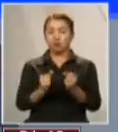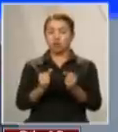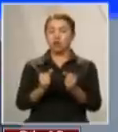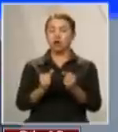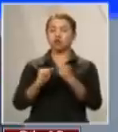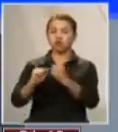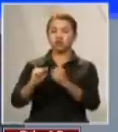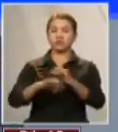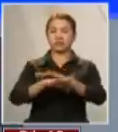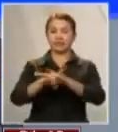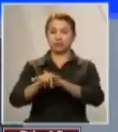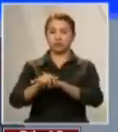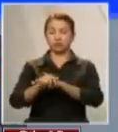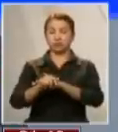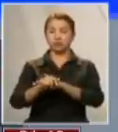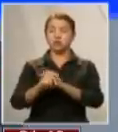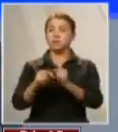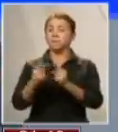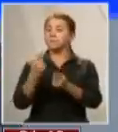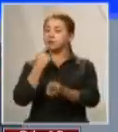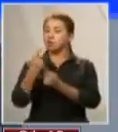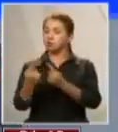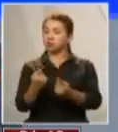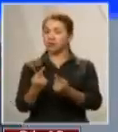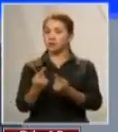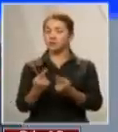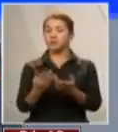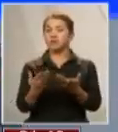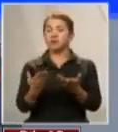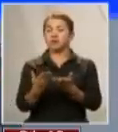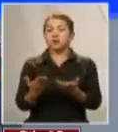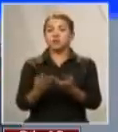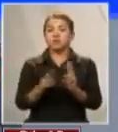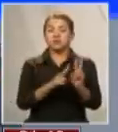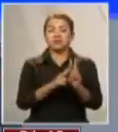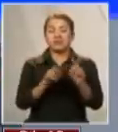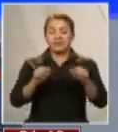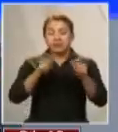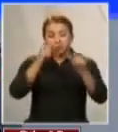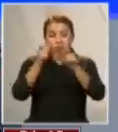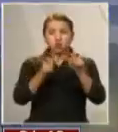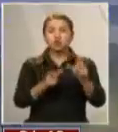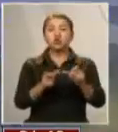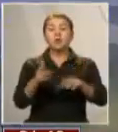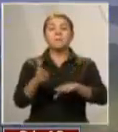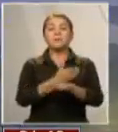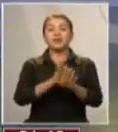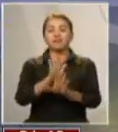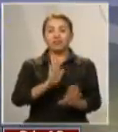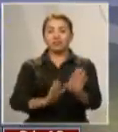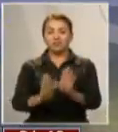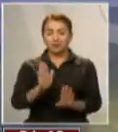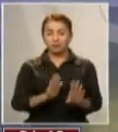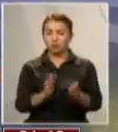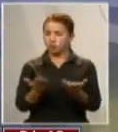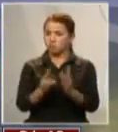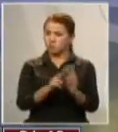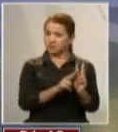delito. Okay. La pregunta entonces es, ¿en base a qué se va a hacer este control preventivo?